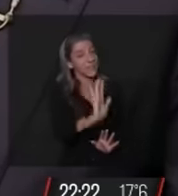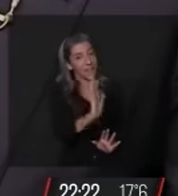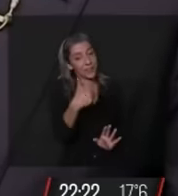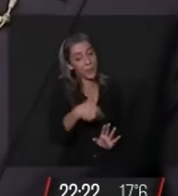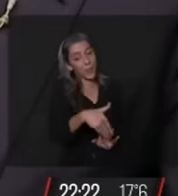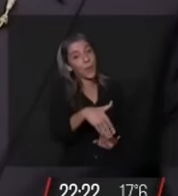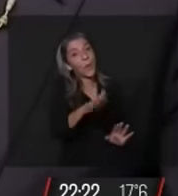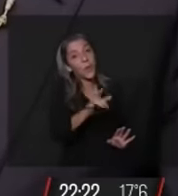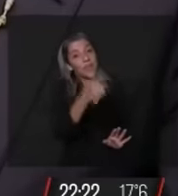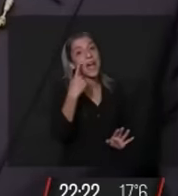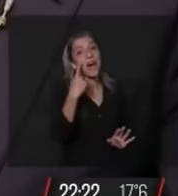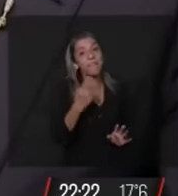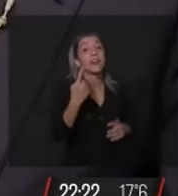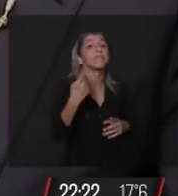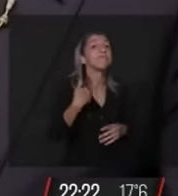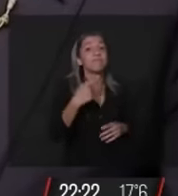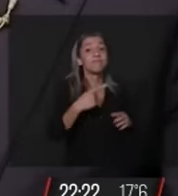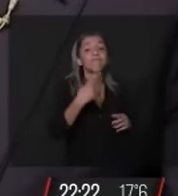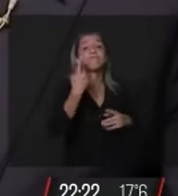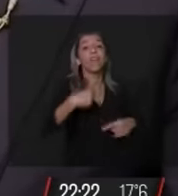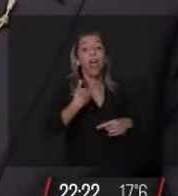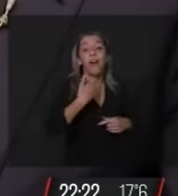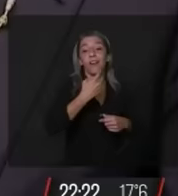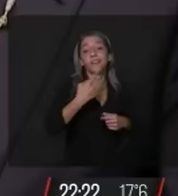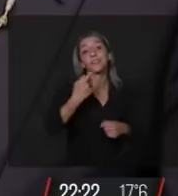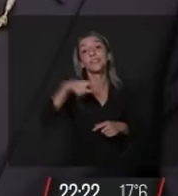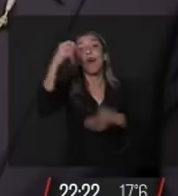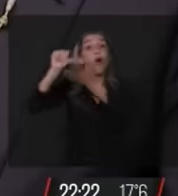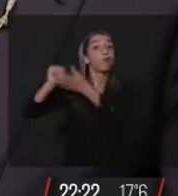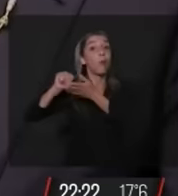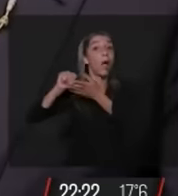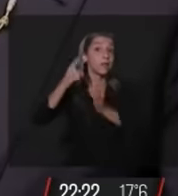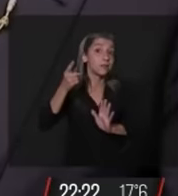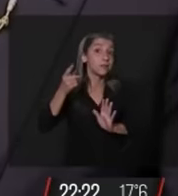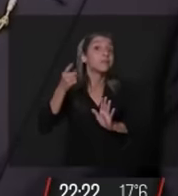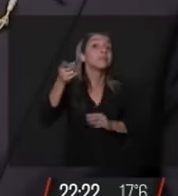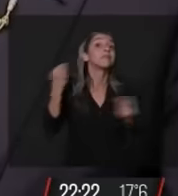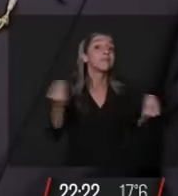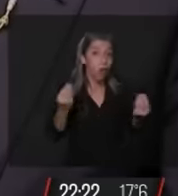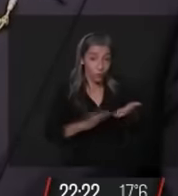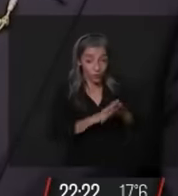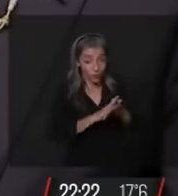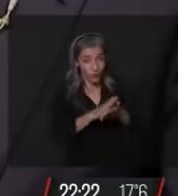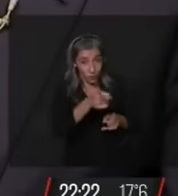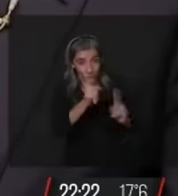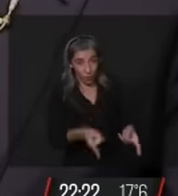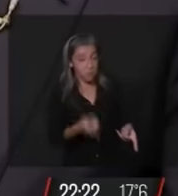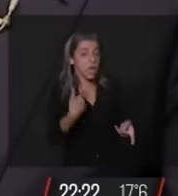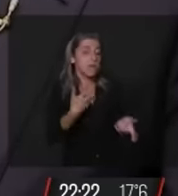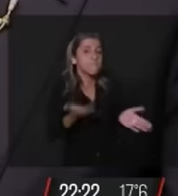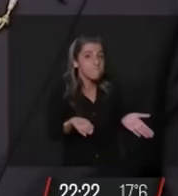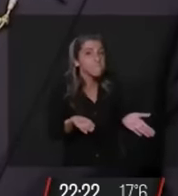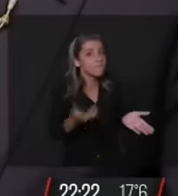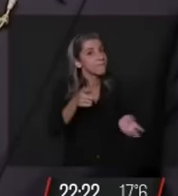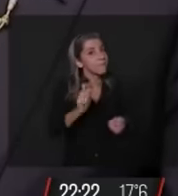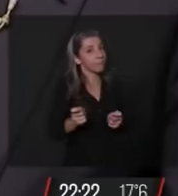coso de los delitos transnacionales y donde se te meten otros países a partir de eso, porque ahí también necesitas reformar, por ejemplo, lo que